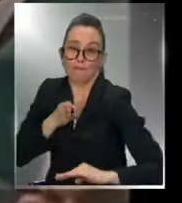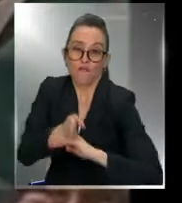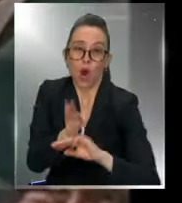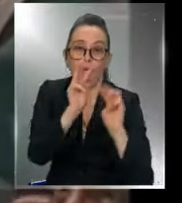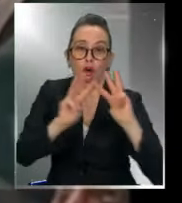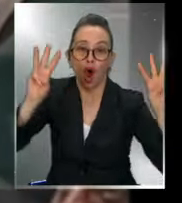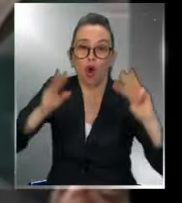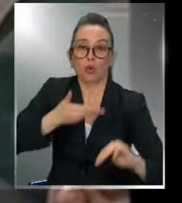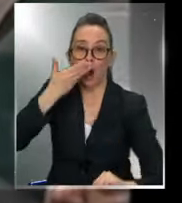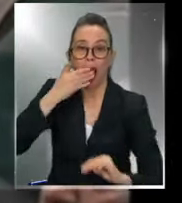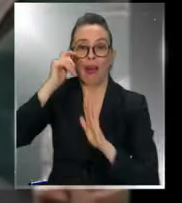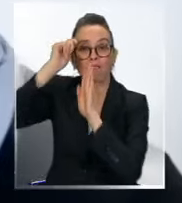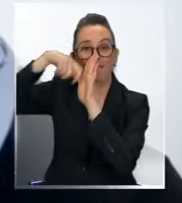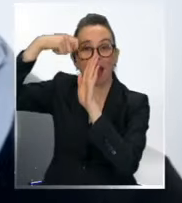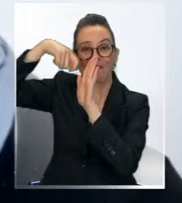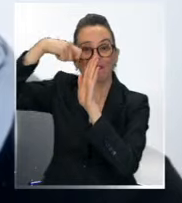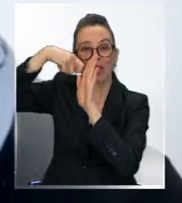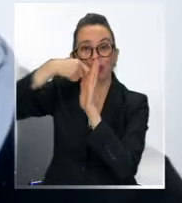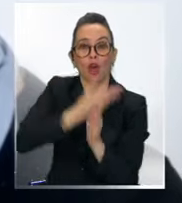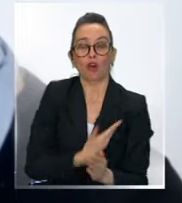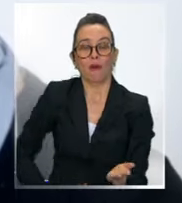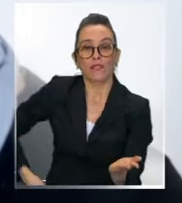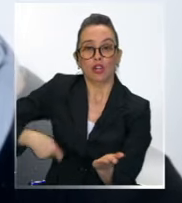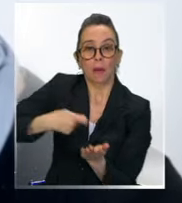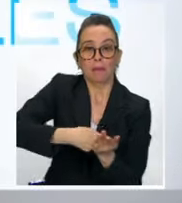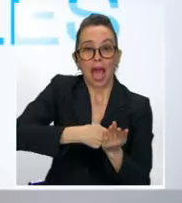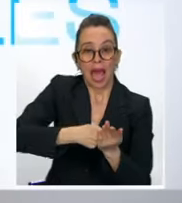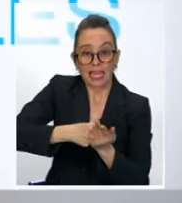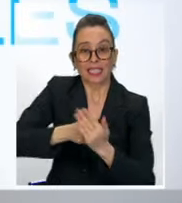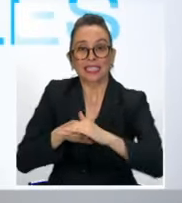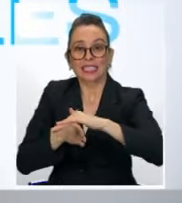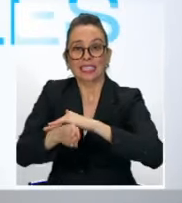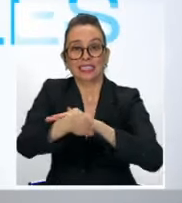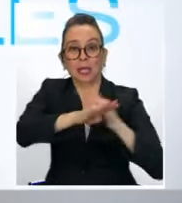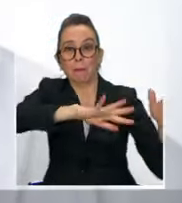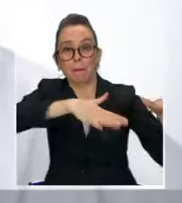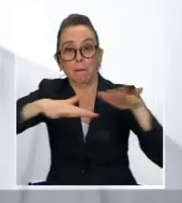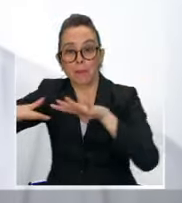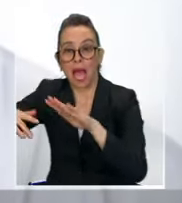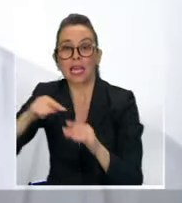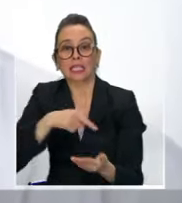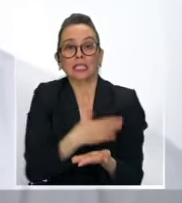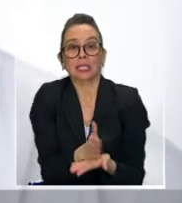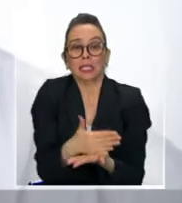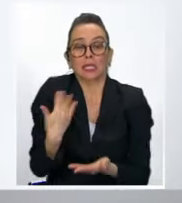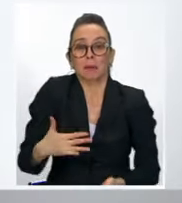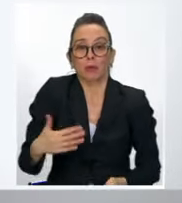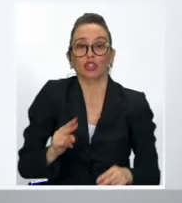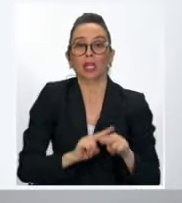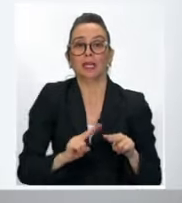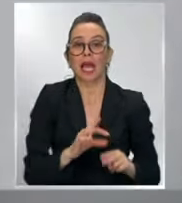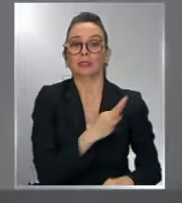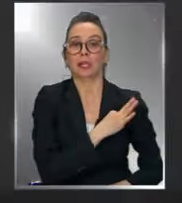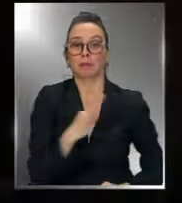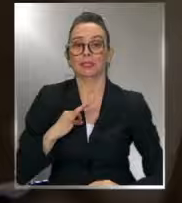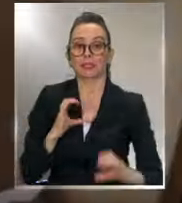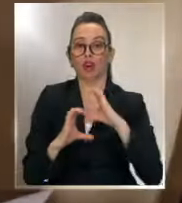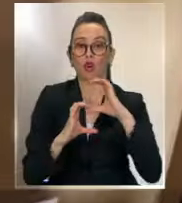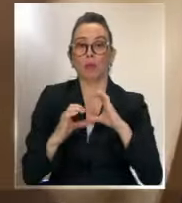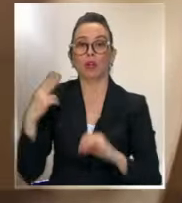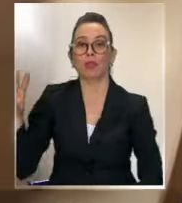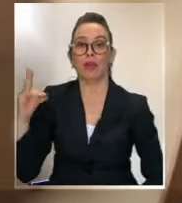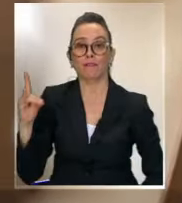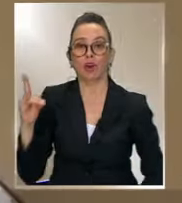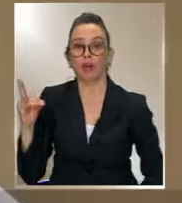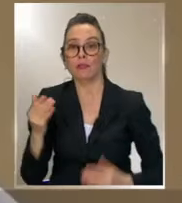los videos financiados por el gobierno para la salida al mar serían una estrategia clave del Ministerio de Comunicación de ese país.